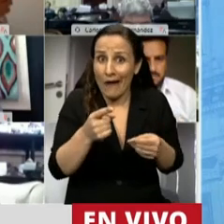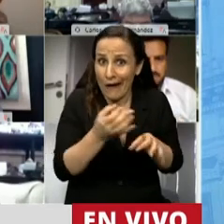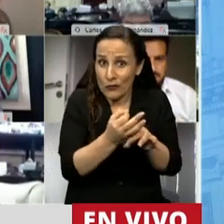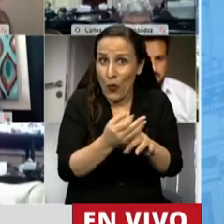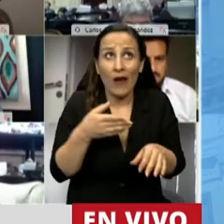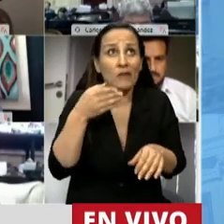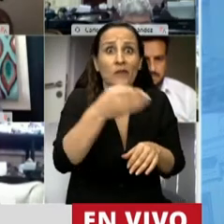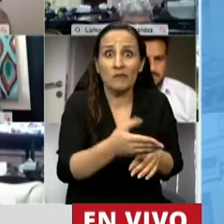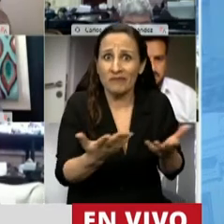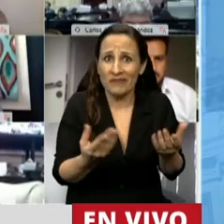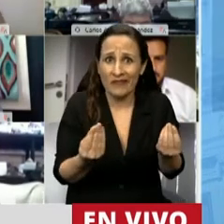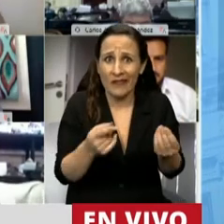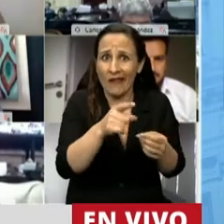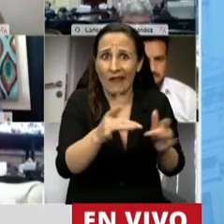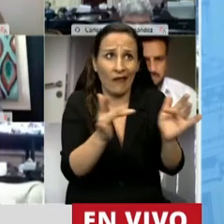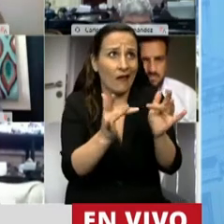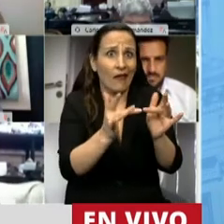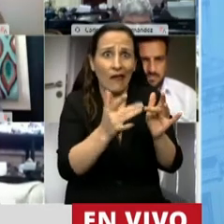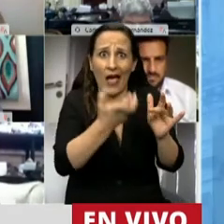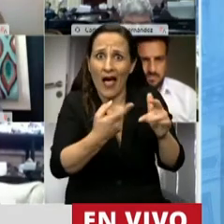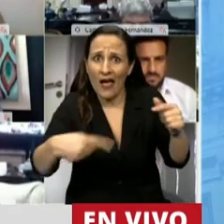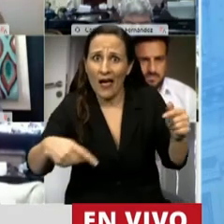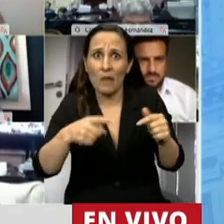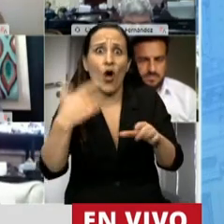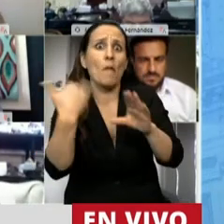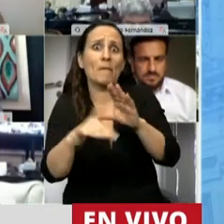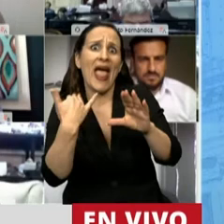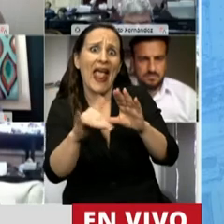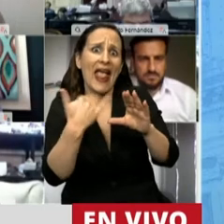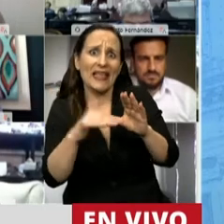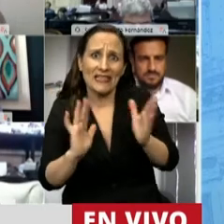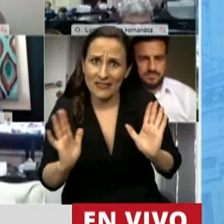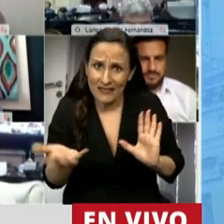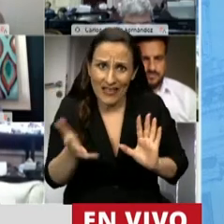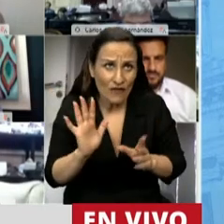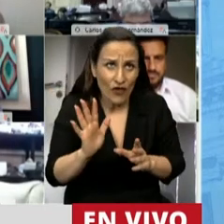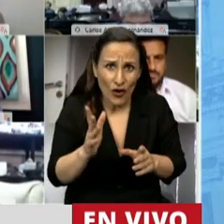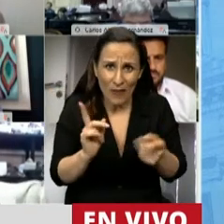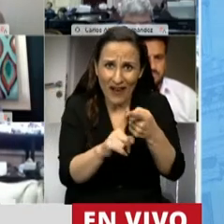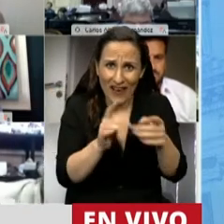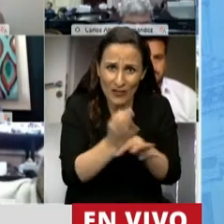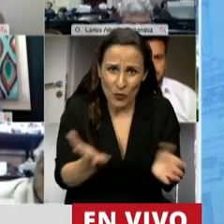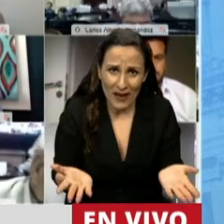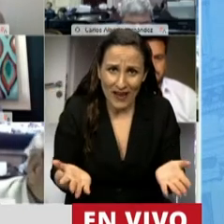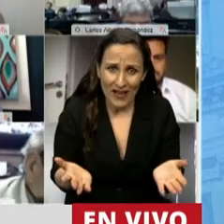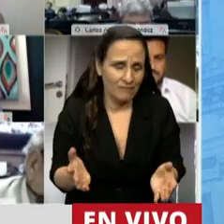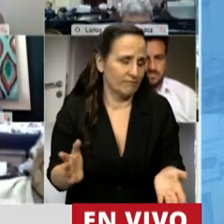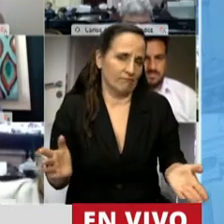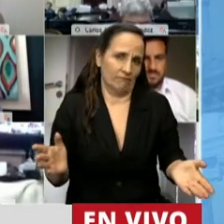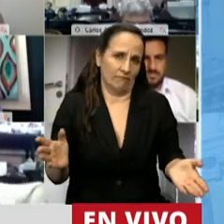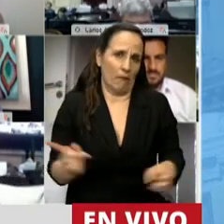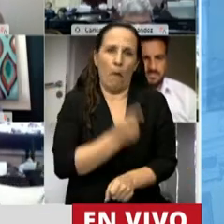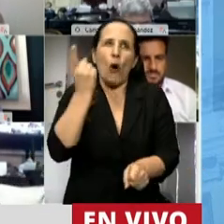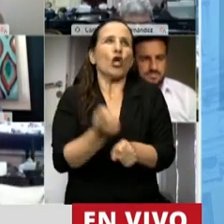escuela fue a través de una aplicación virtual o a través del mail. Es imposible que en